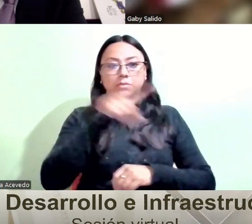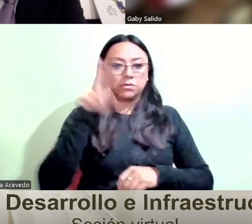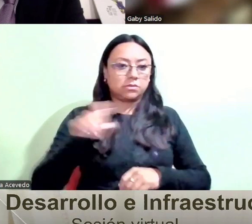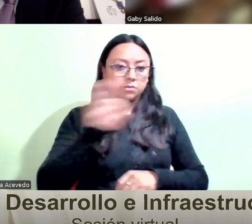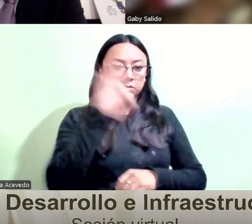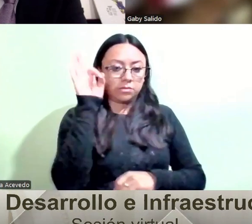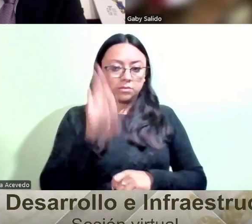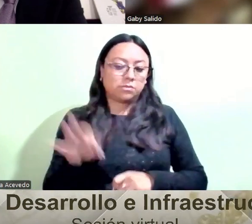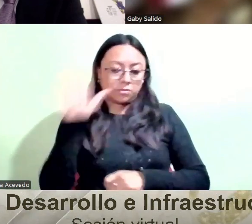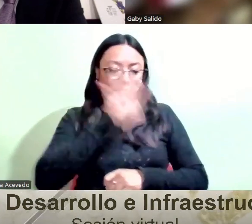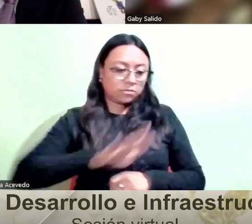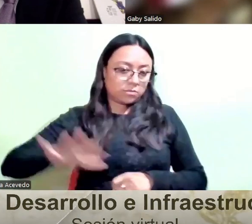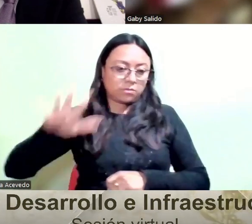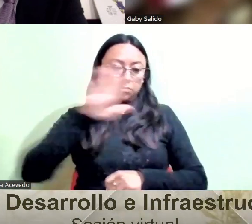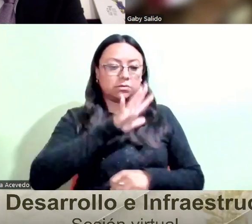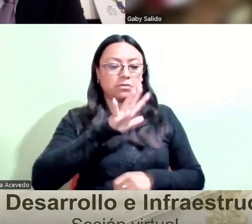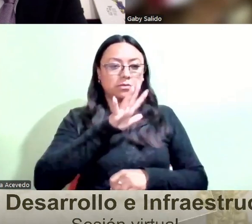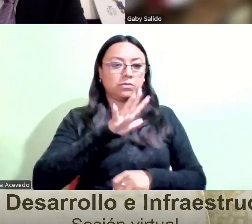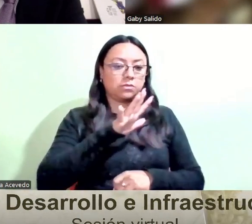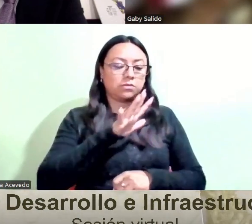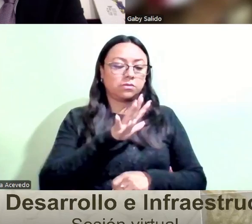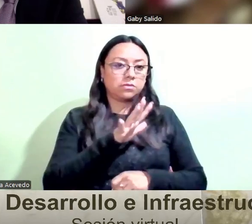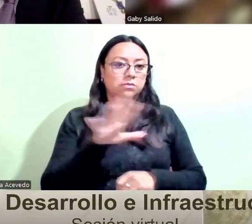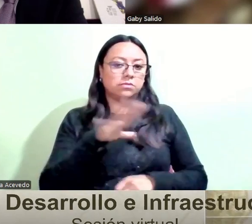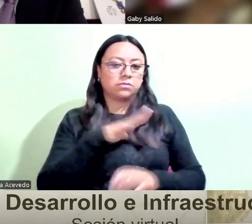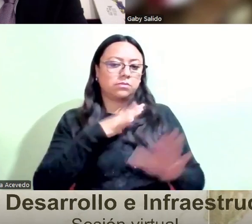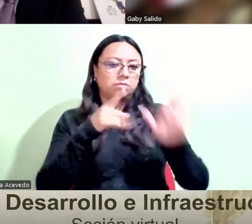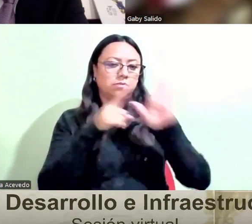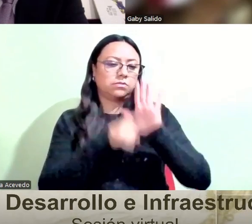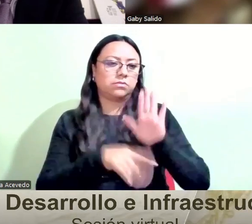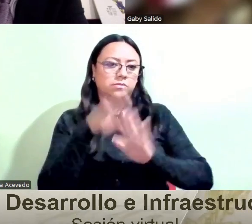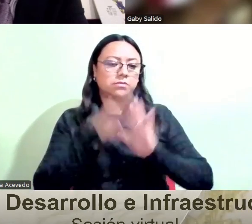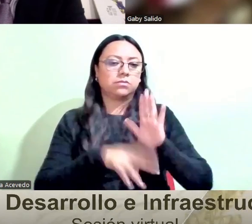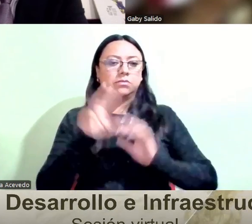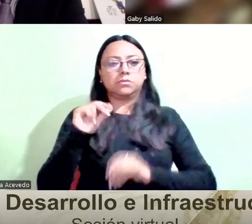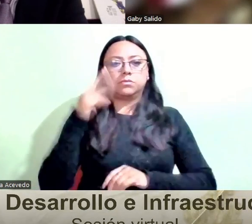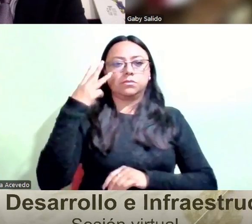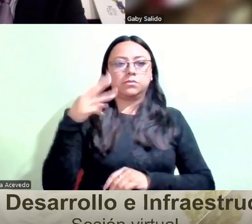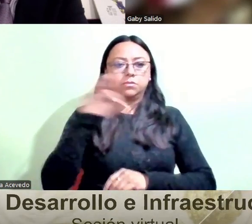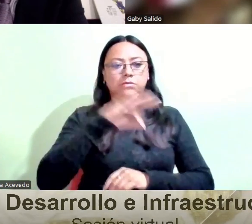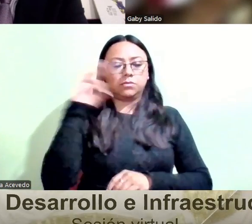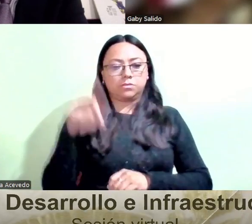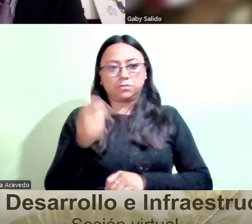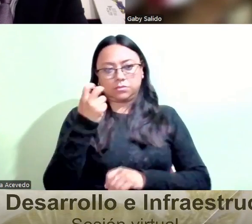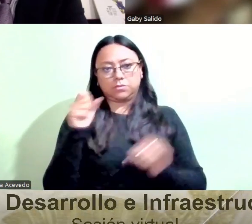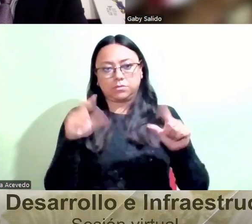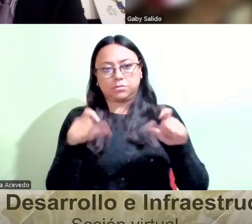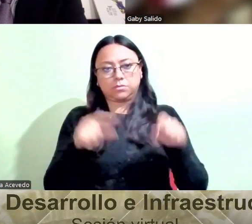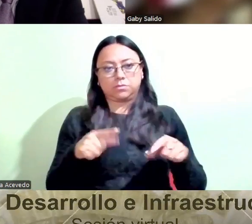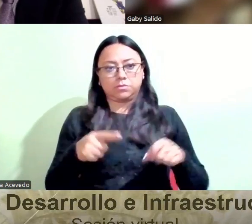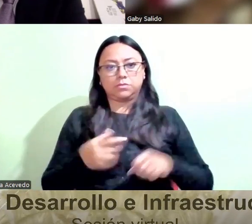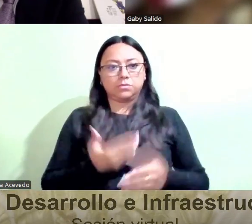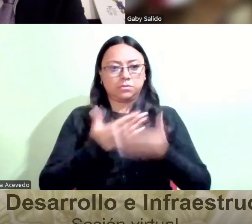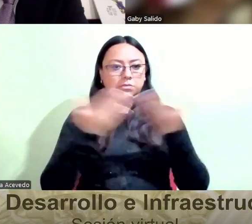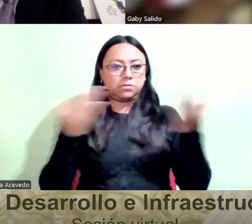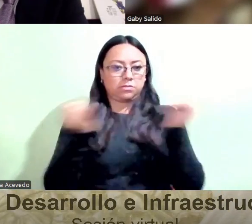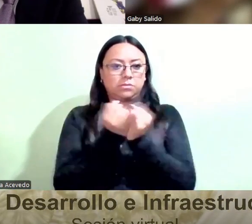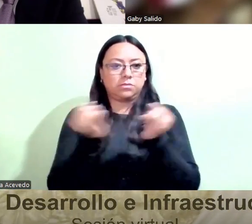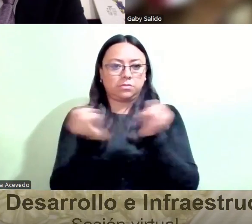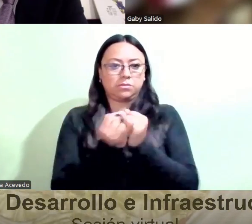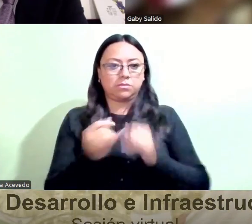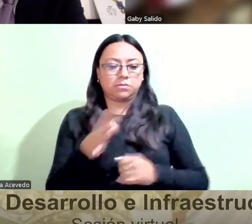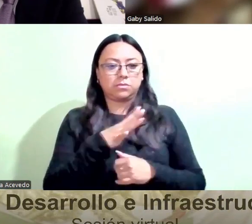zonificación actual, reflejado en una reducción del 83% de la misma, aunado al hecho de que la